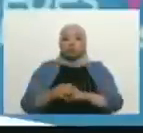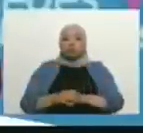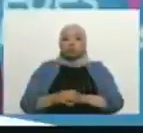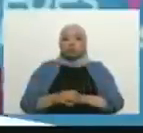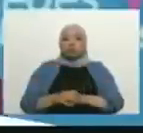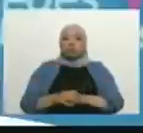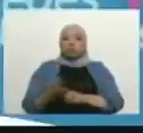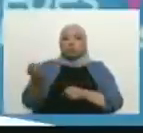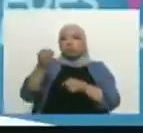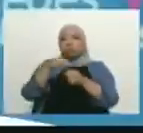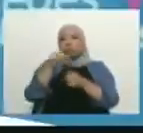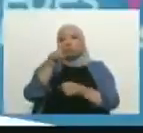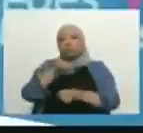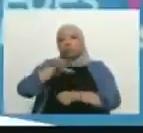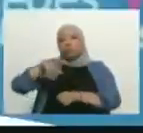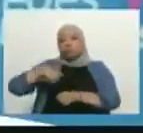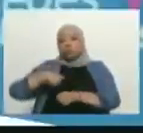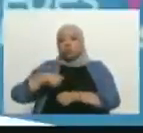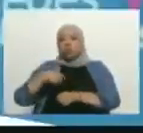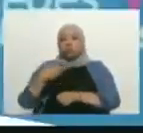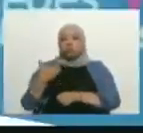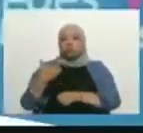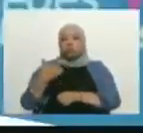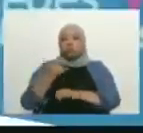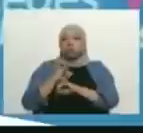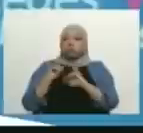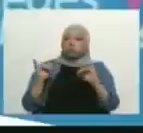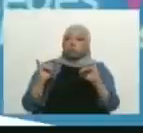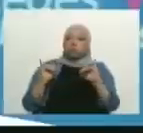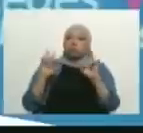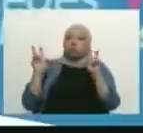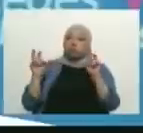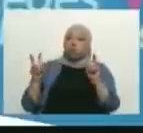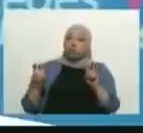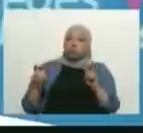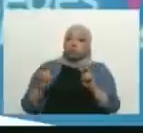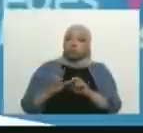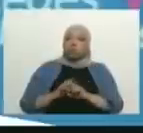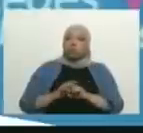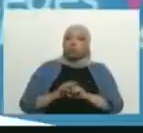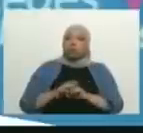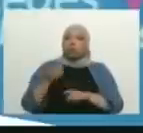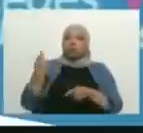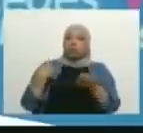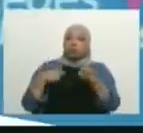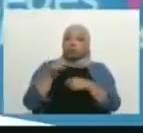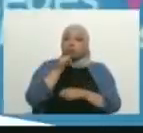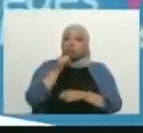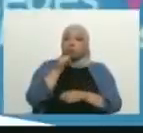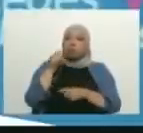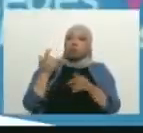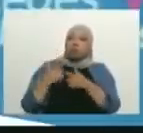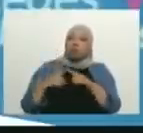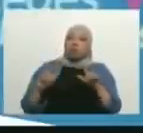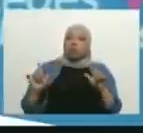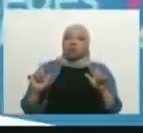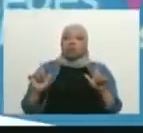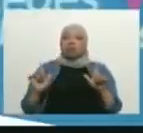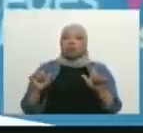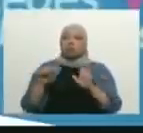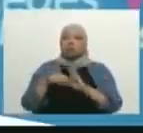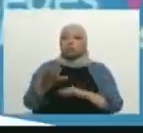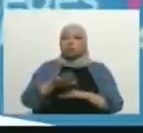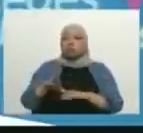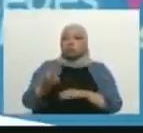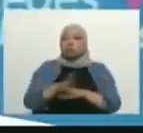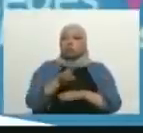que insertarnos allí, ese es nuestro camino, un camino nuevo, de una nueva economía, de libertad además, donde no se